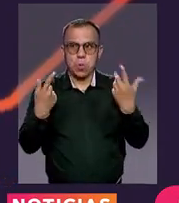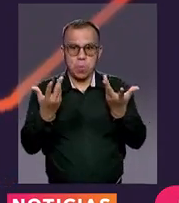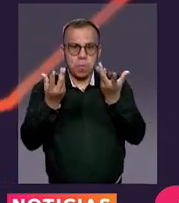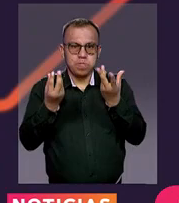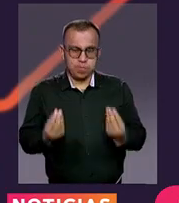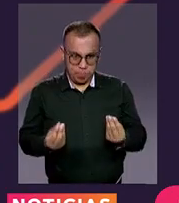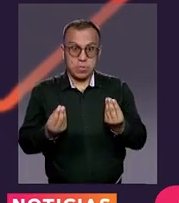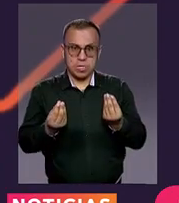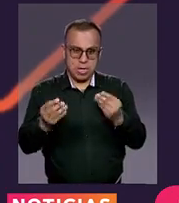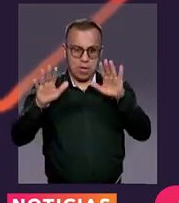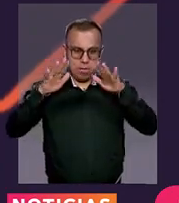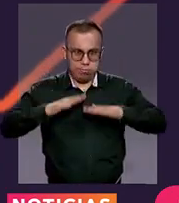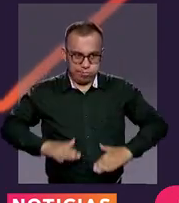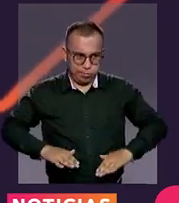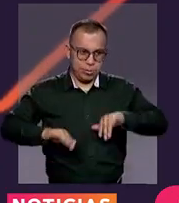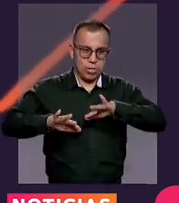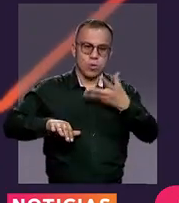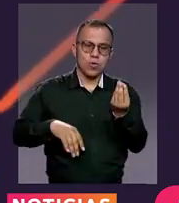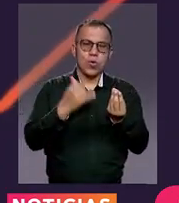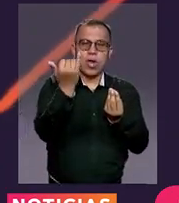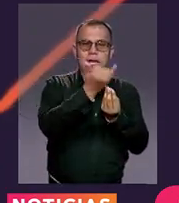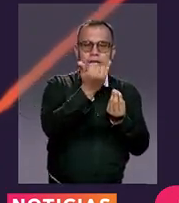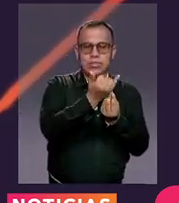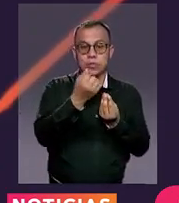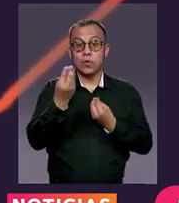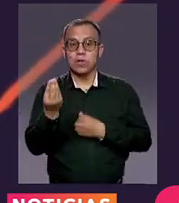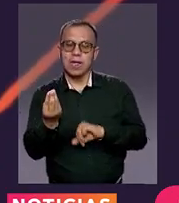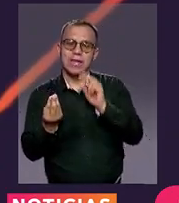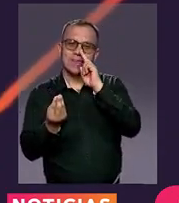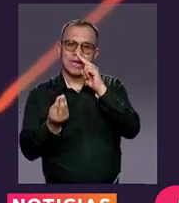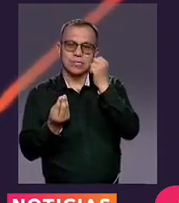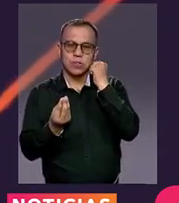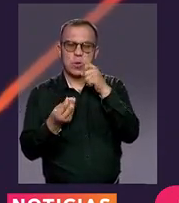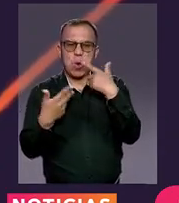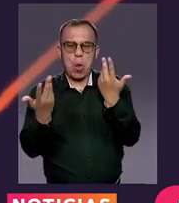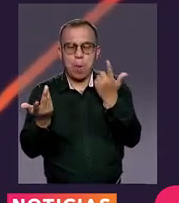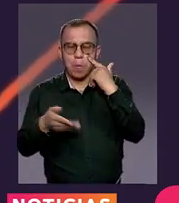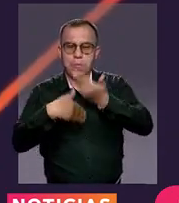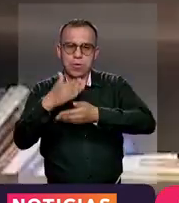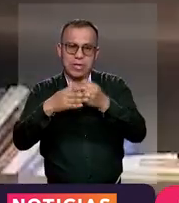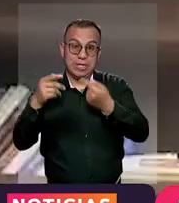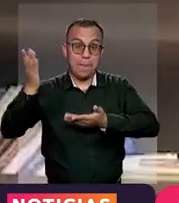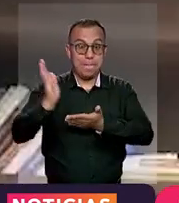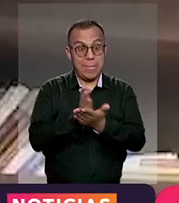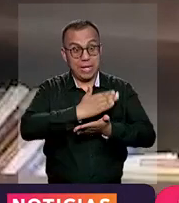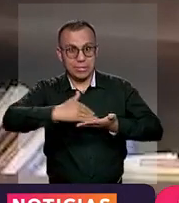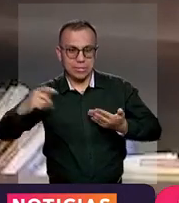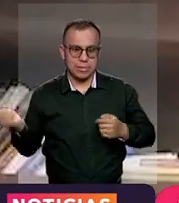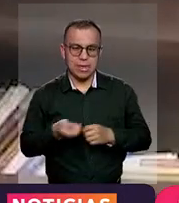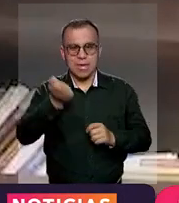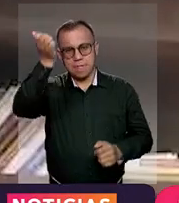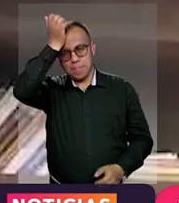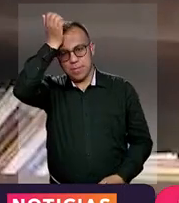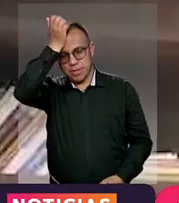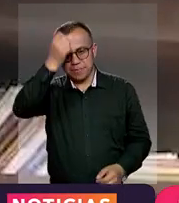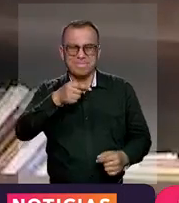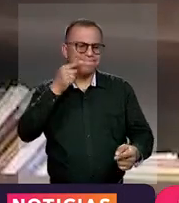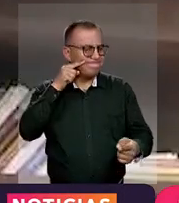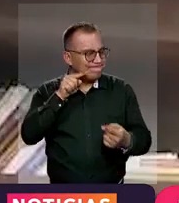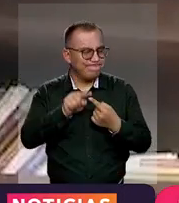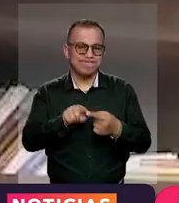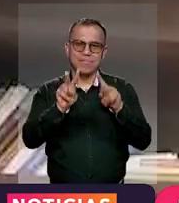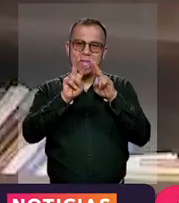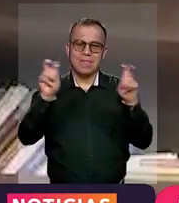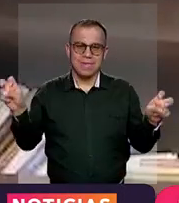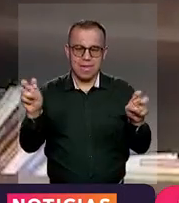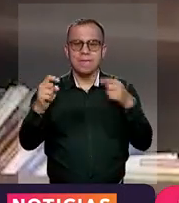y dispersar hinchas de Millonarios y Nacional que se enfrentaron con machetes y piedras. Recordemos que siempre el diálogo será más importante